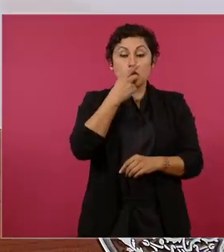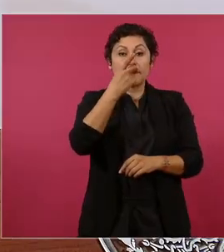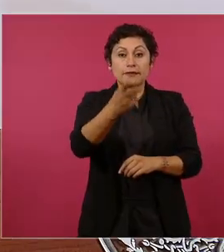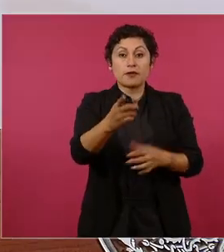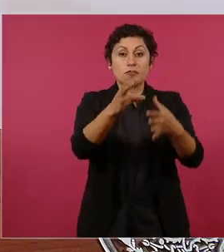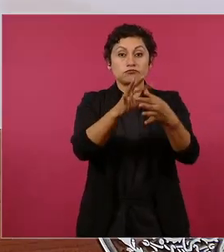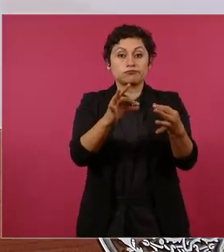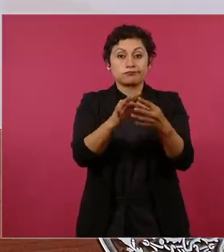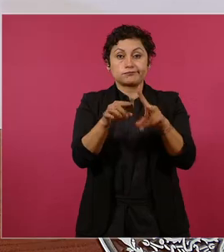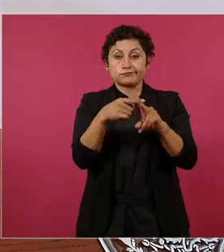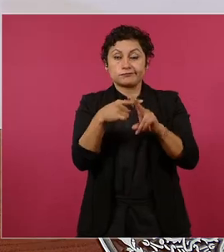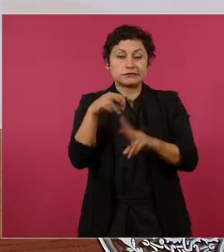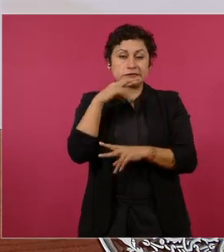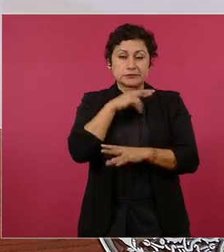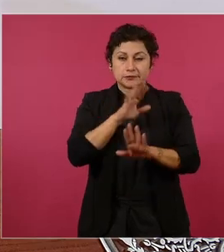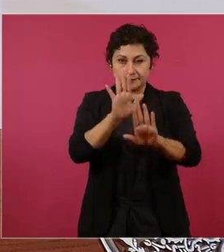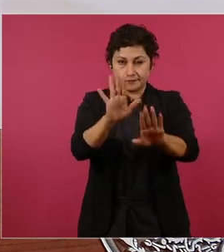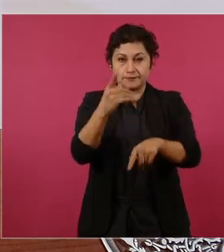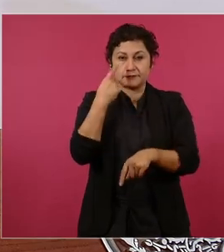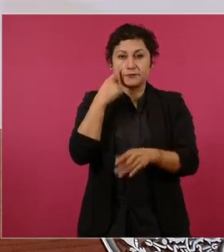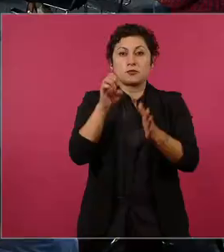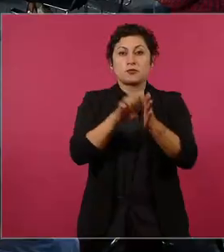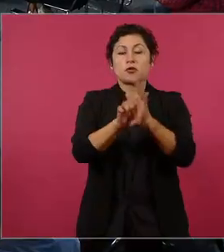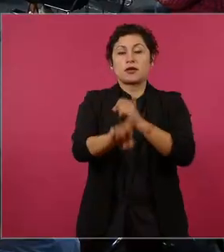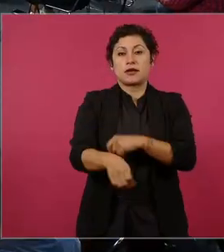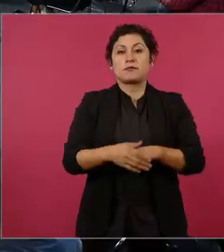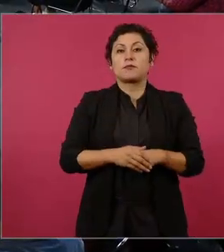huachicol, pon el huachicol,